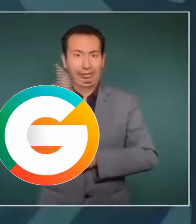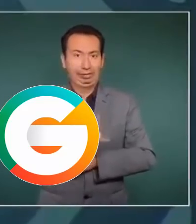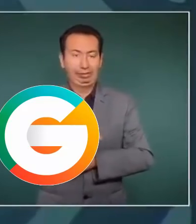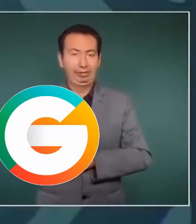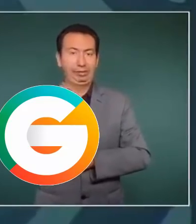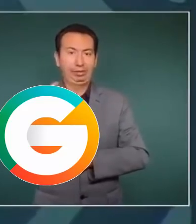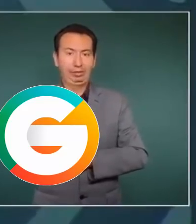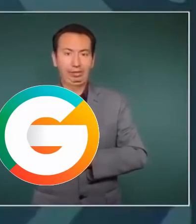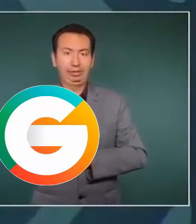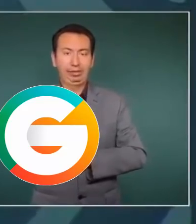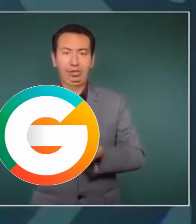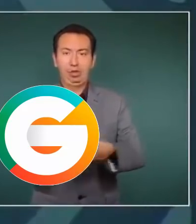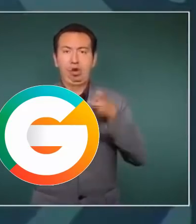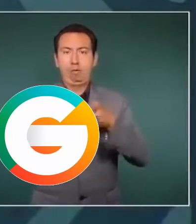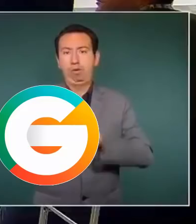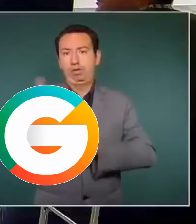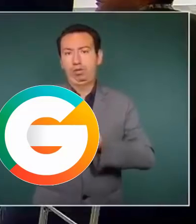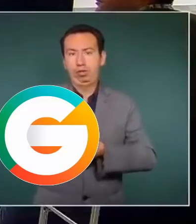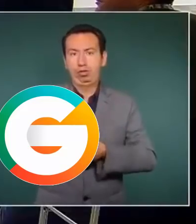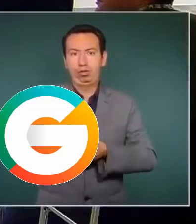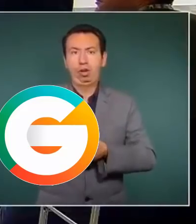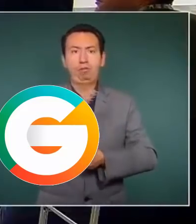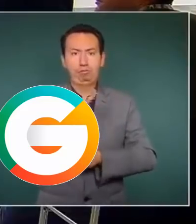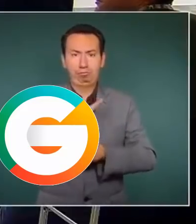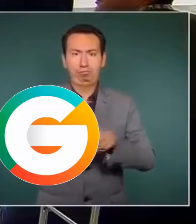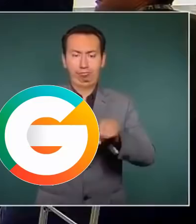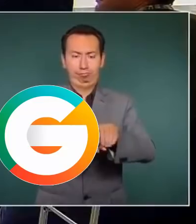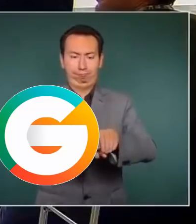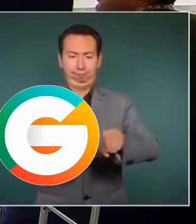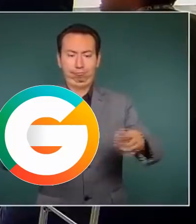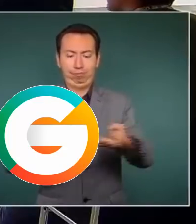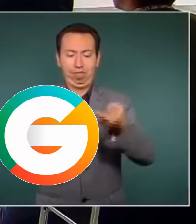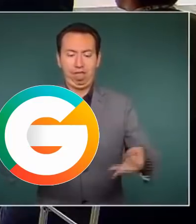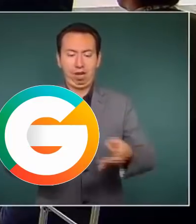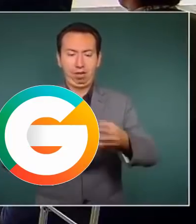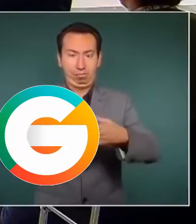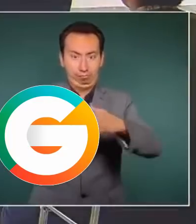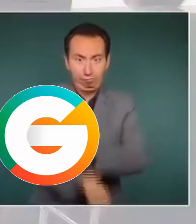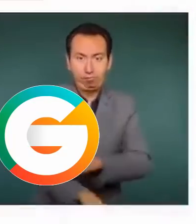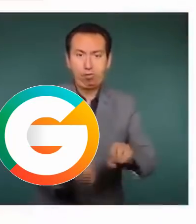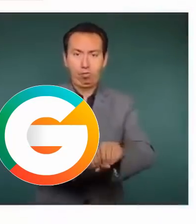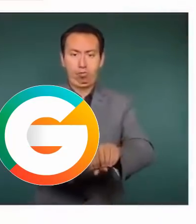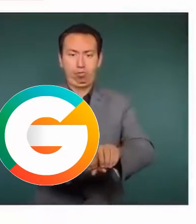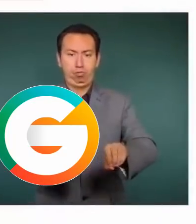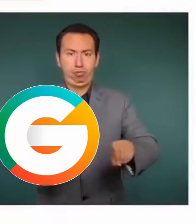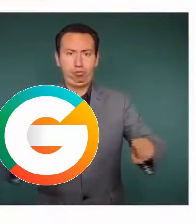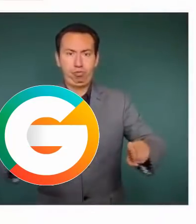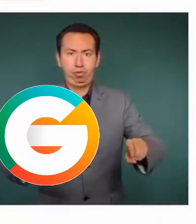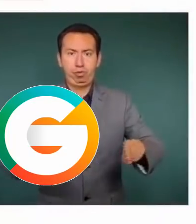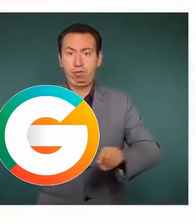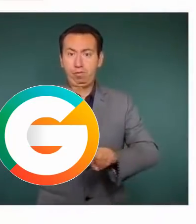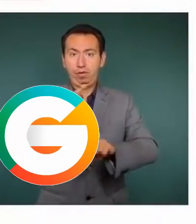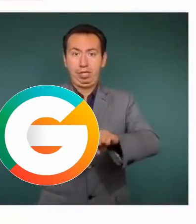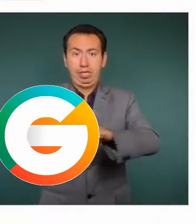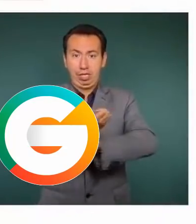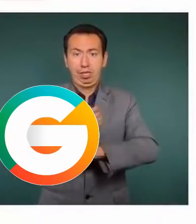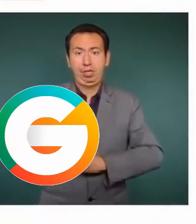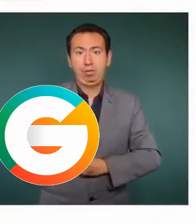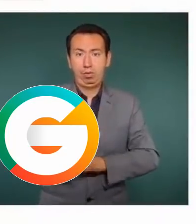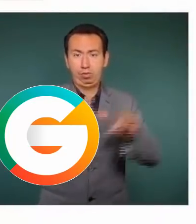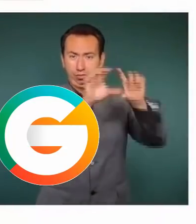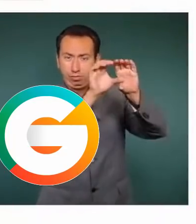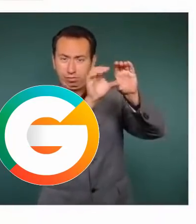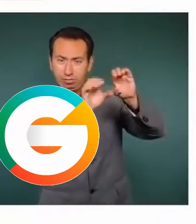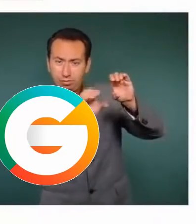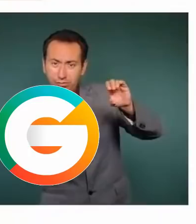económica. Bueno, aquí están los ductos que van por la parte central del Estado,